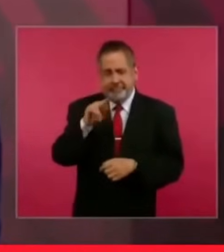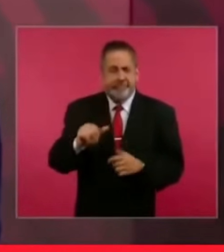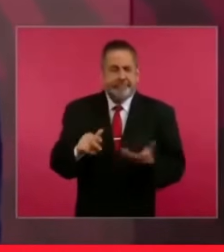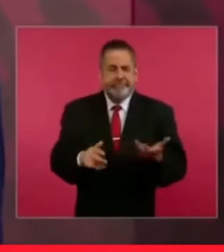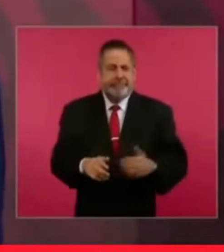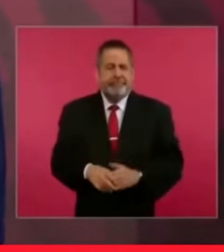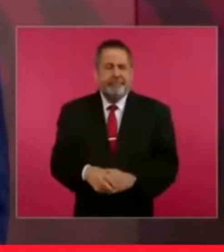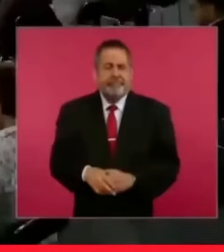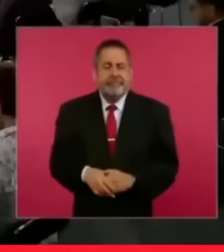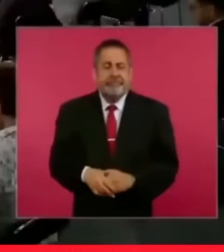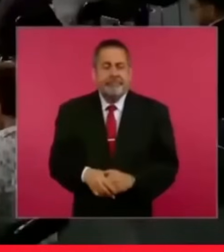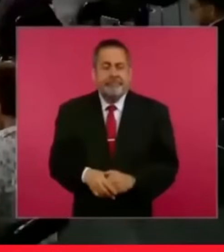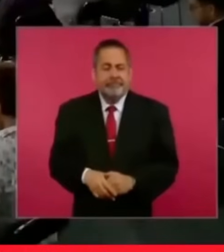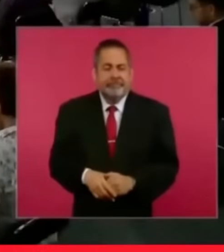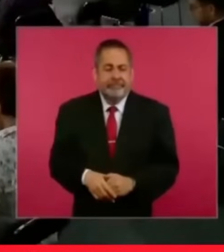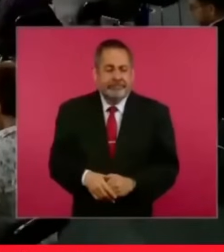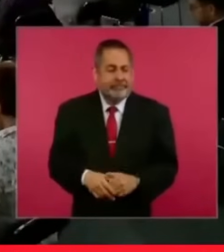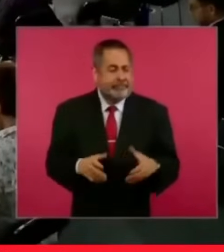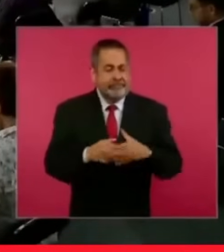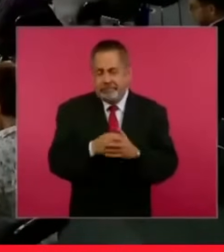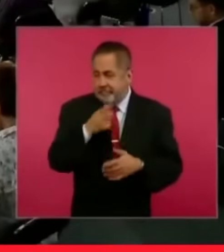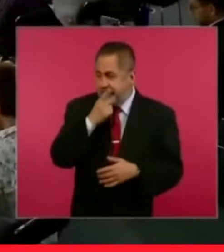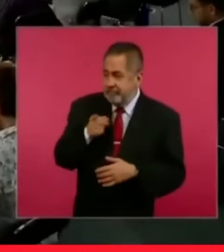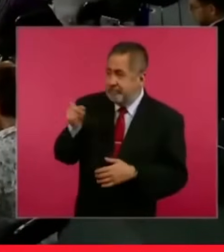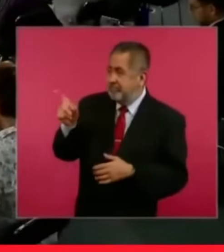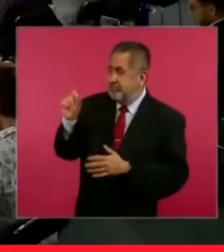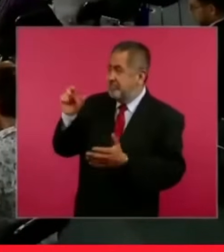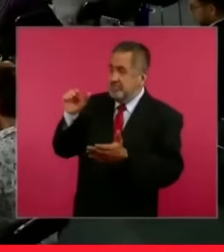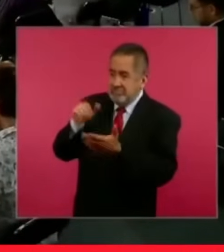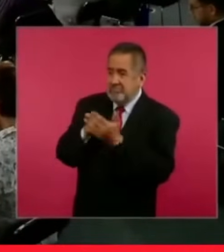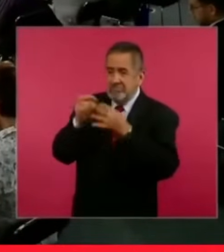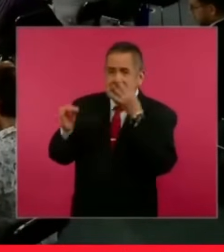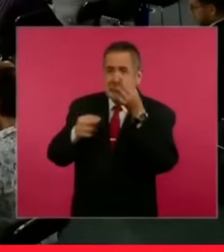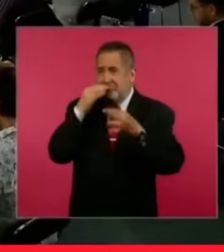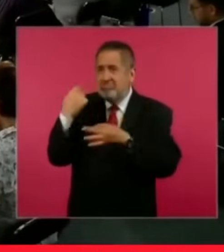Y dicen 20,000 mensajes.